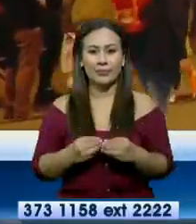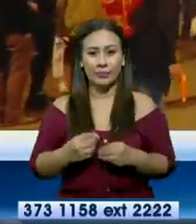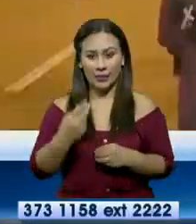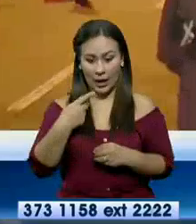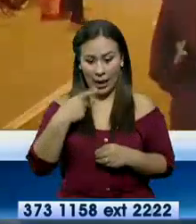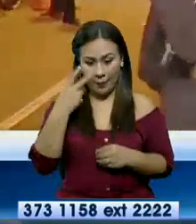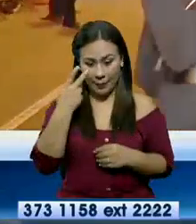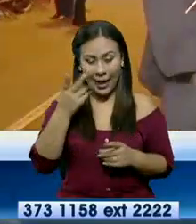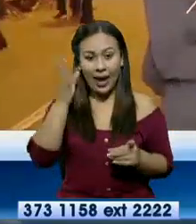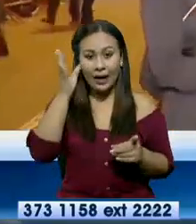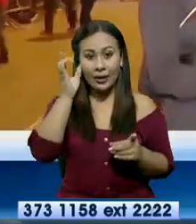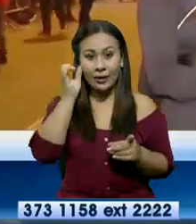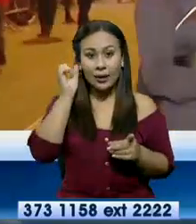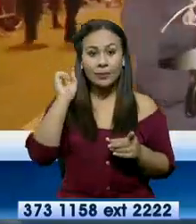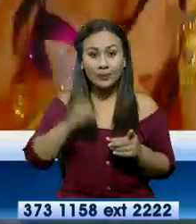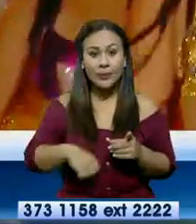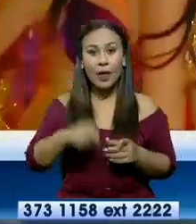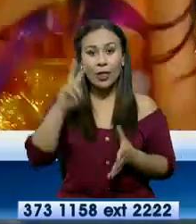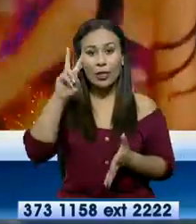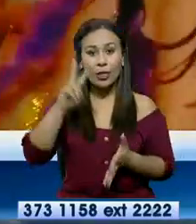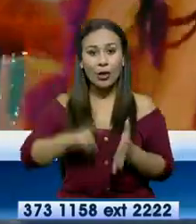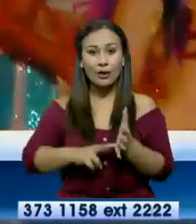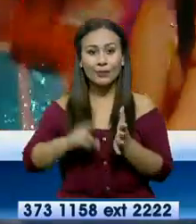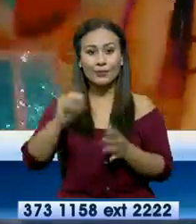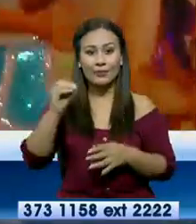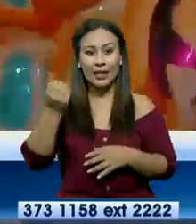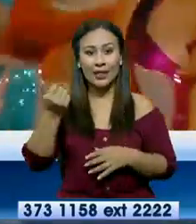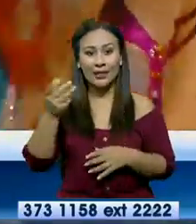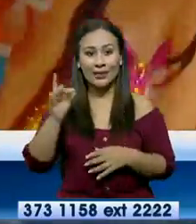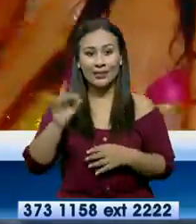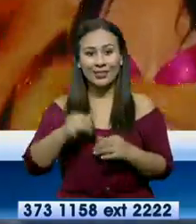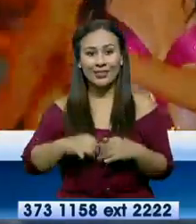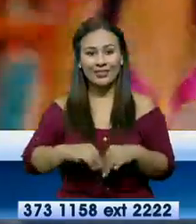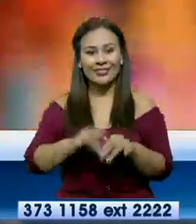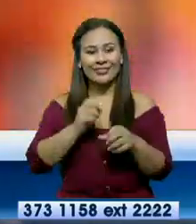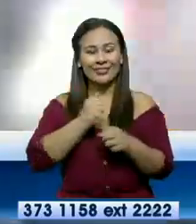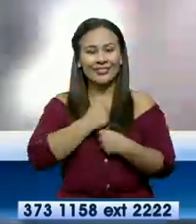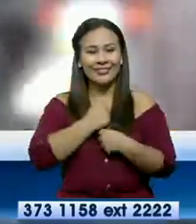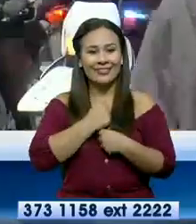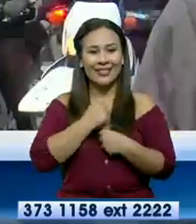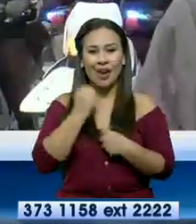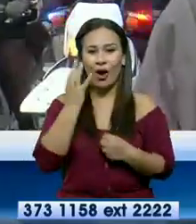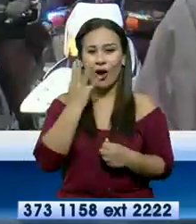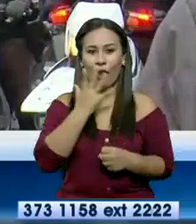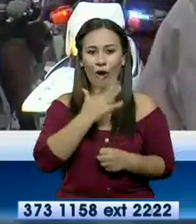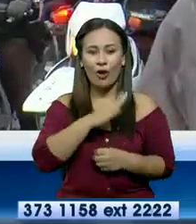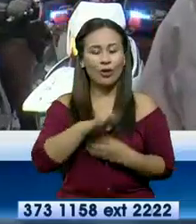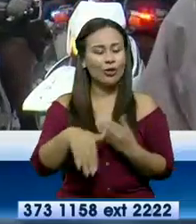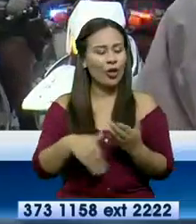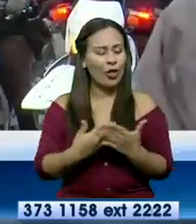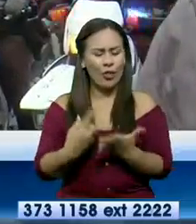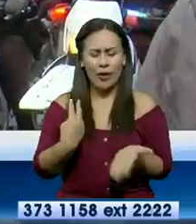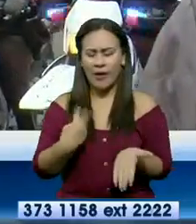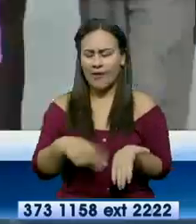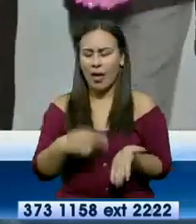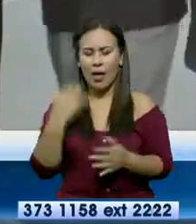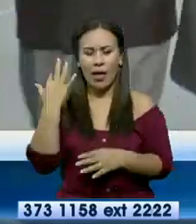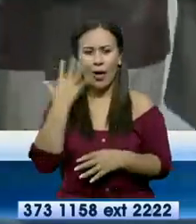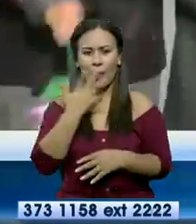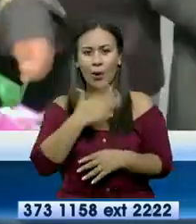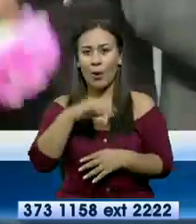creer que la felicidad sentida en el año 2018 se quedará por siempre. Este colorido, todo baile, colores,